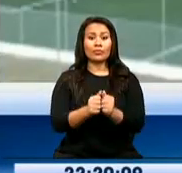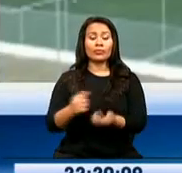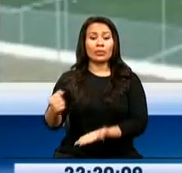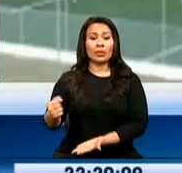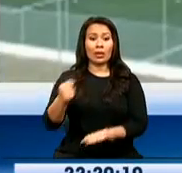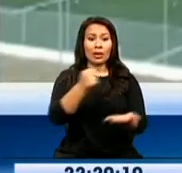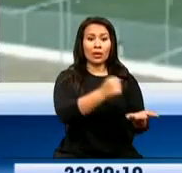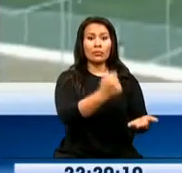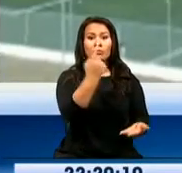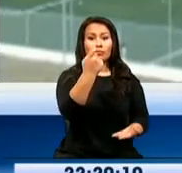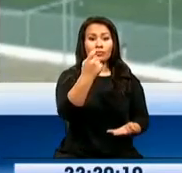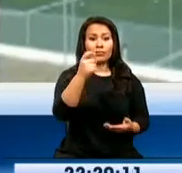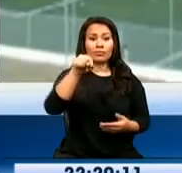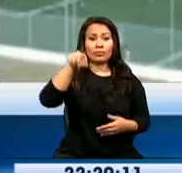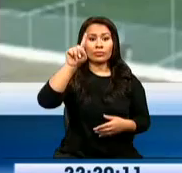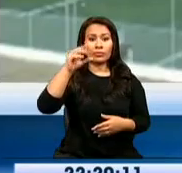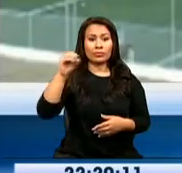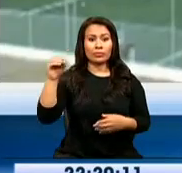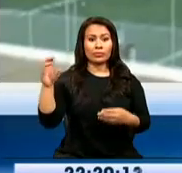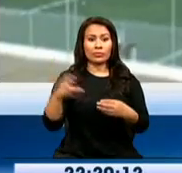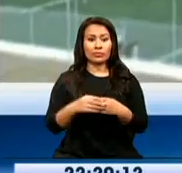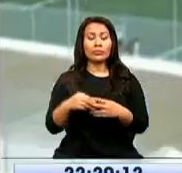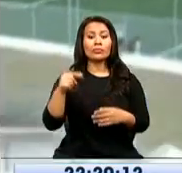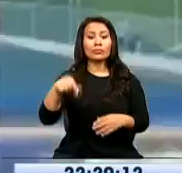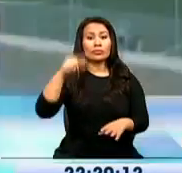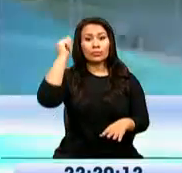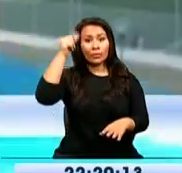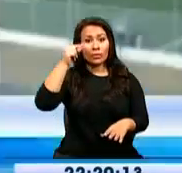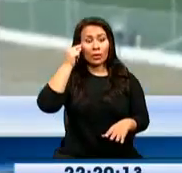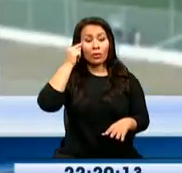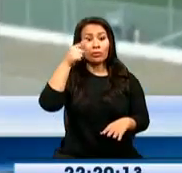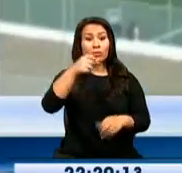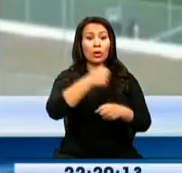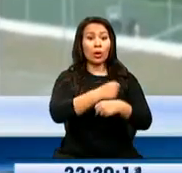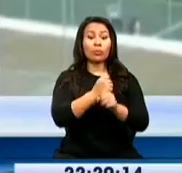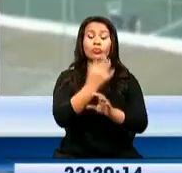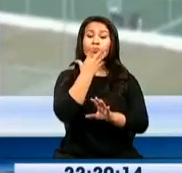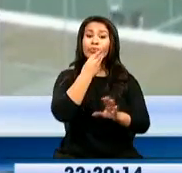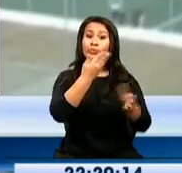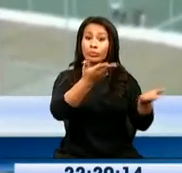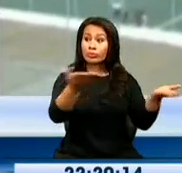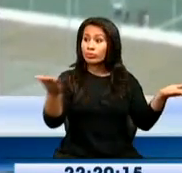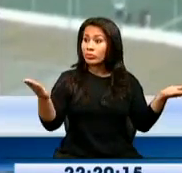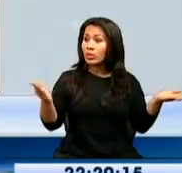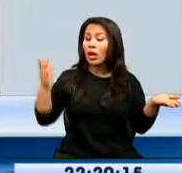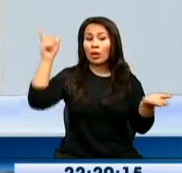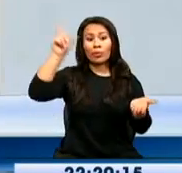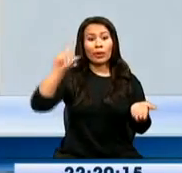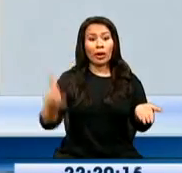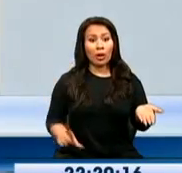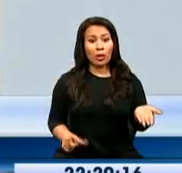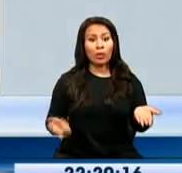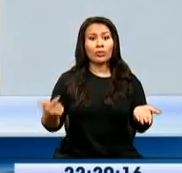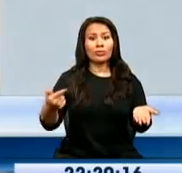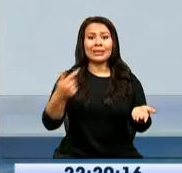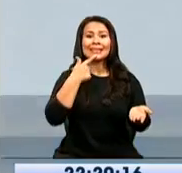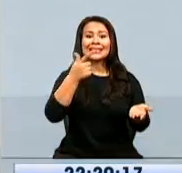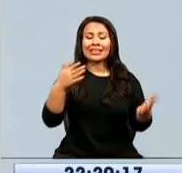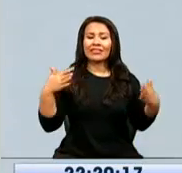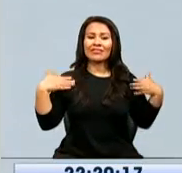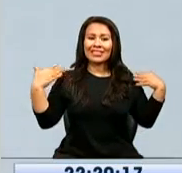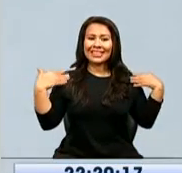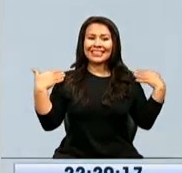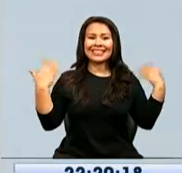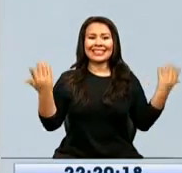de 11 millones de dólares por parte del Estado, esta es una obra emblemática para la ciudad de Loja. Quiero felicitarles.